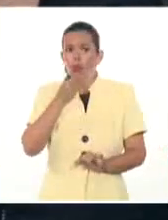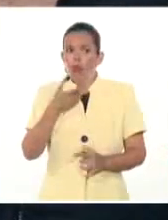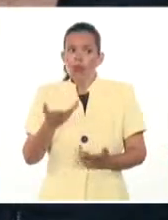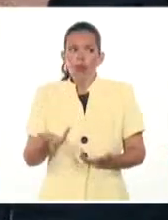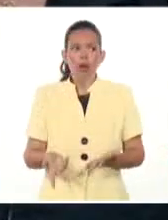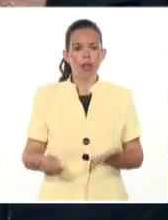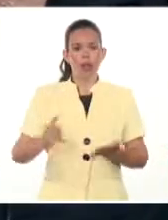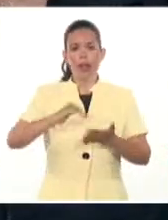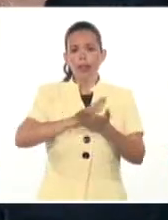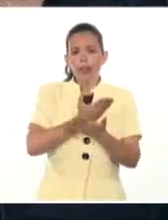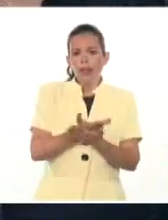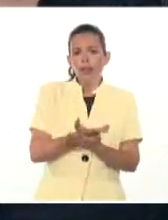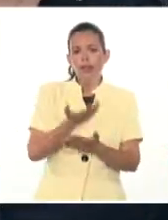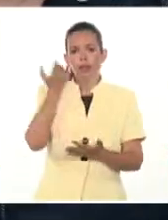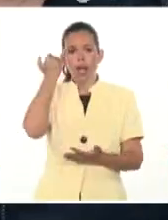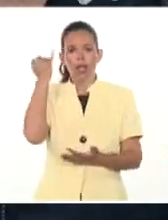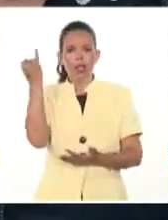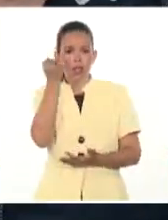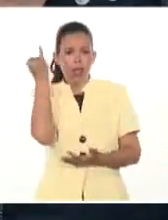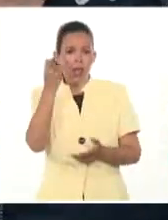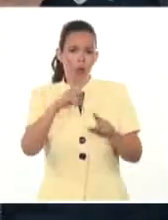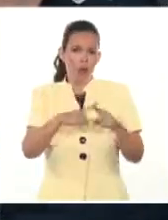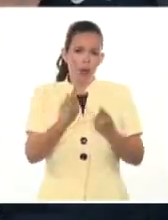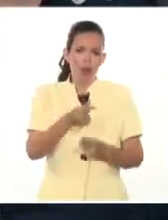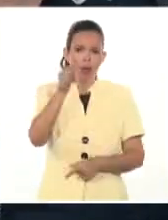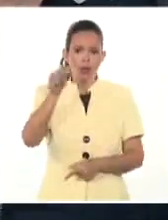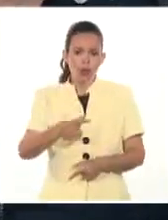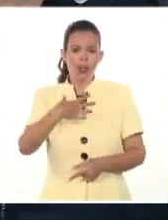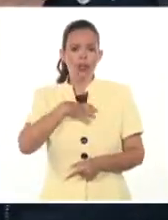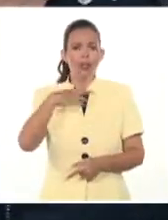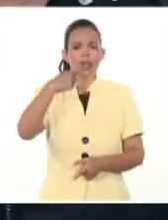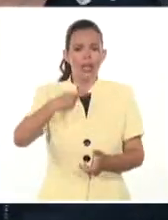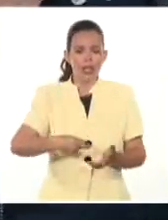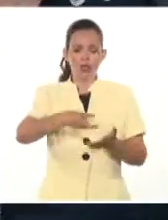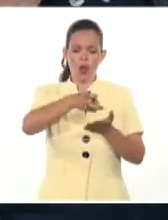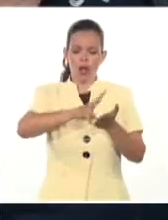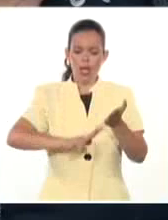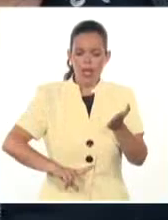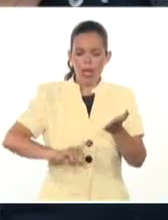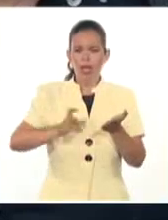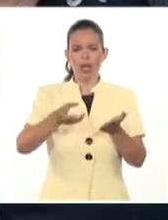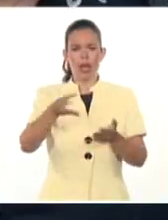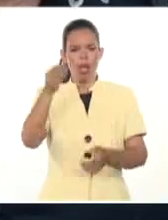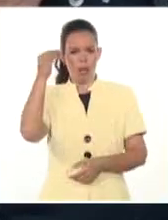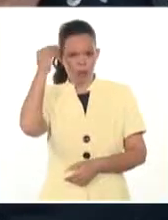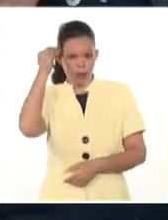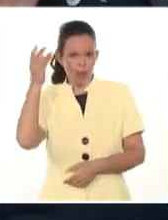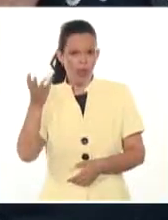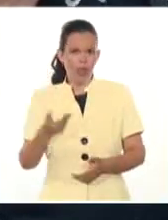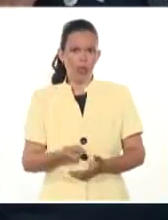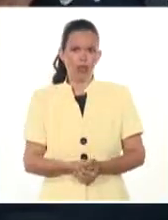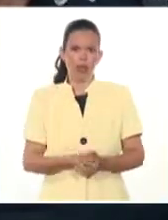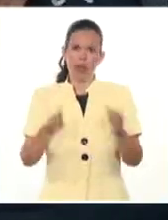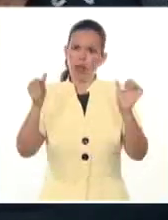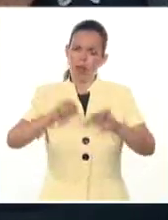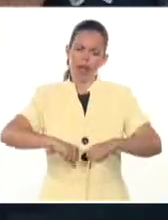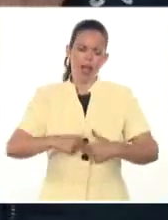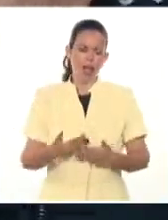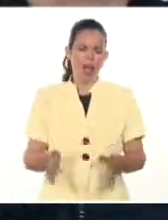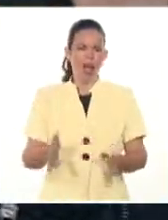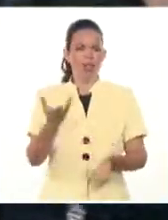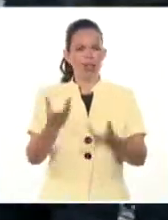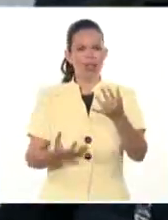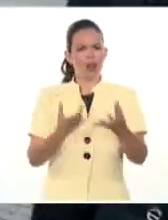Es algo, el conocimiento forma parte de la humanidad, de la evolución, y es un hecho totalmente aberrante querer manejar las